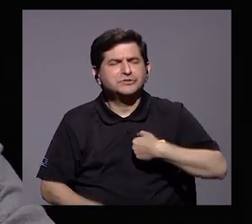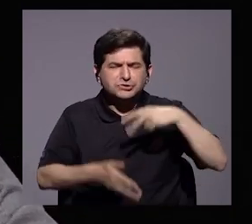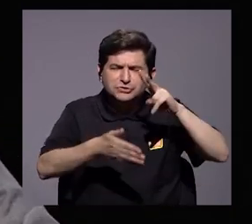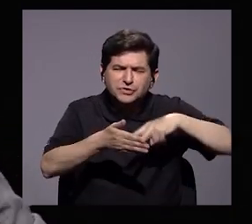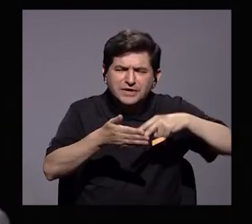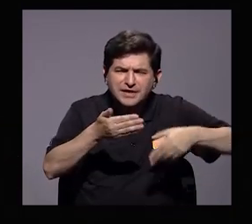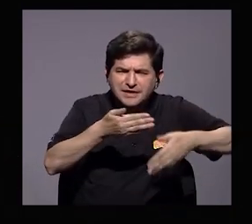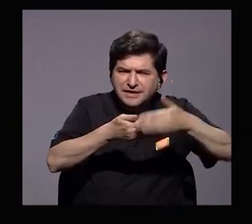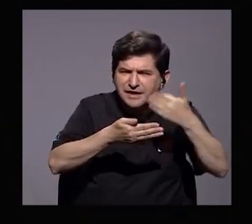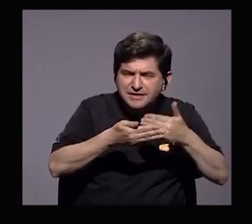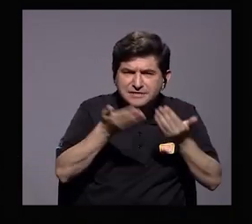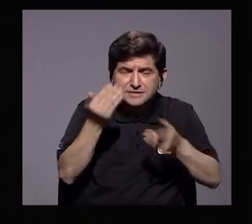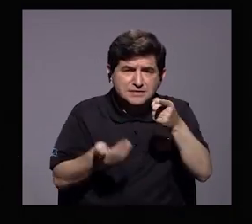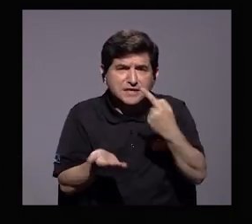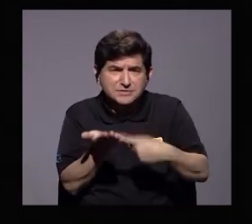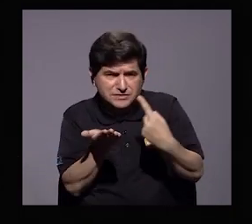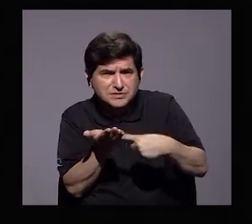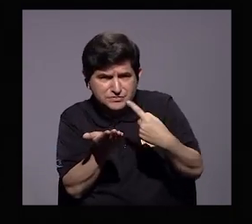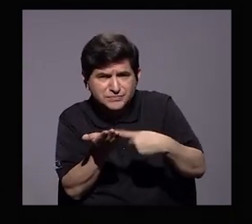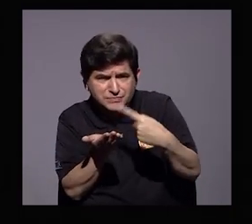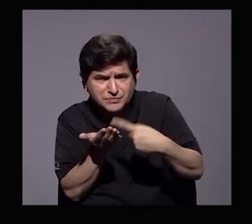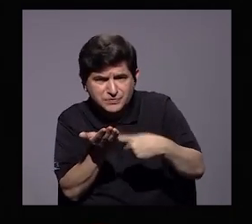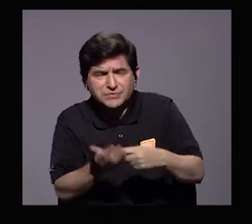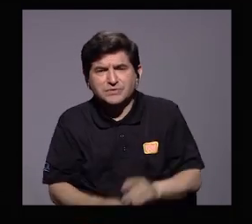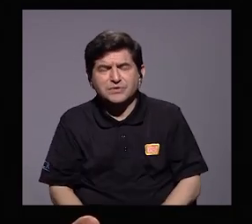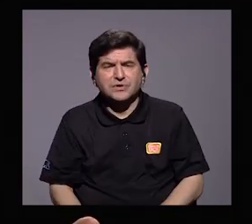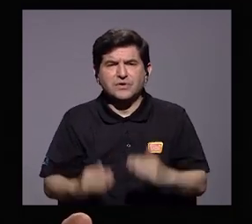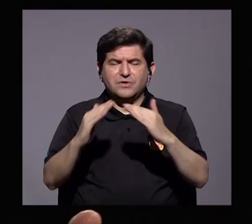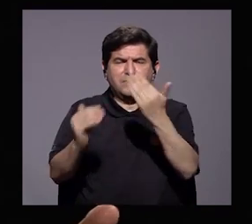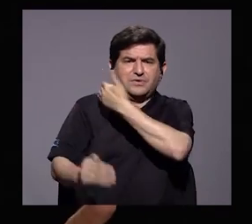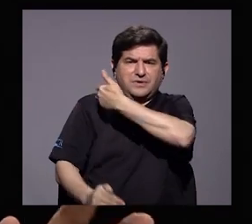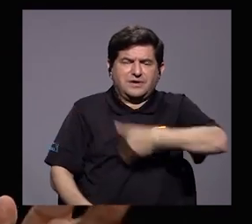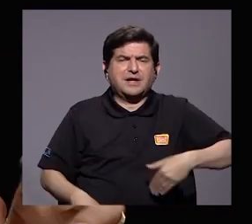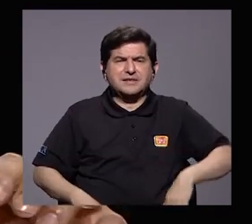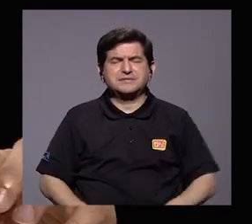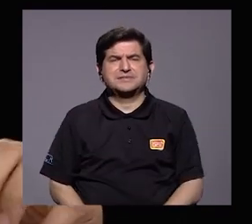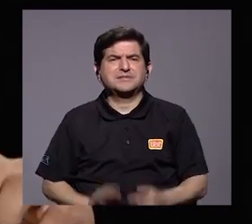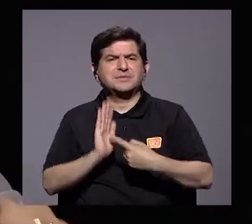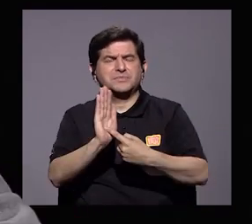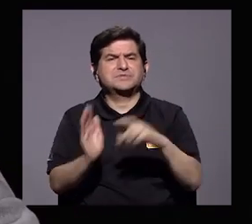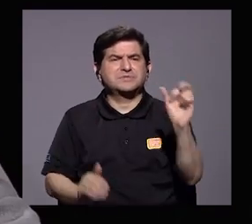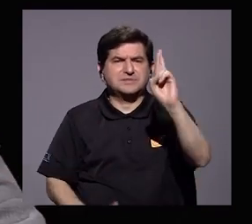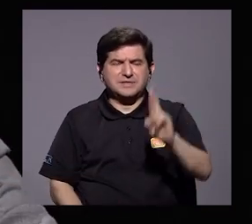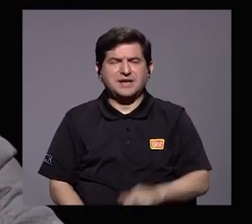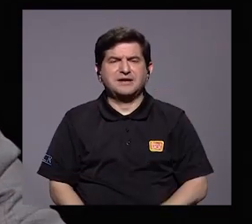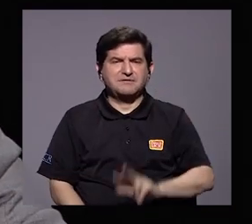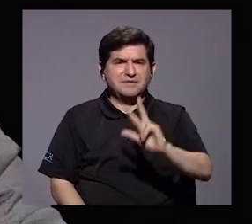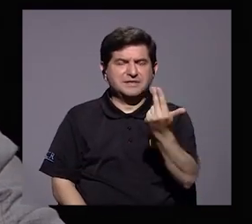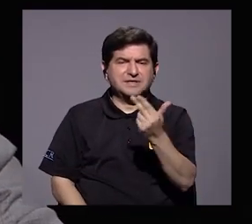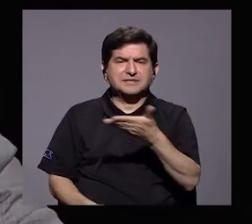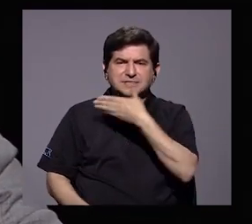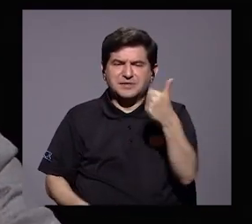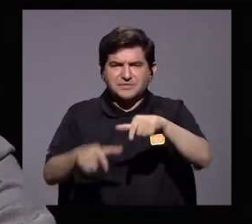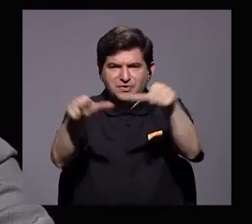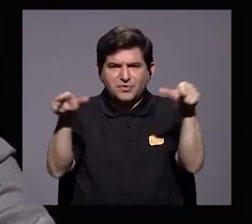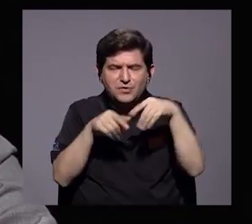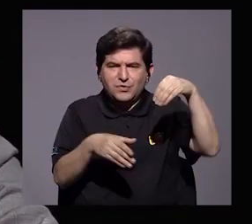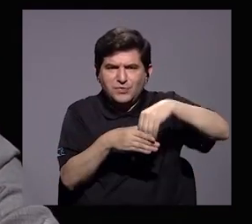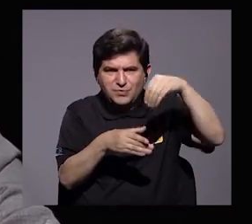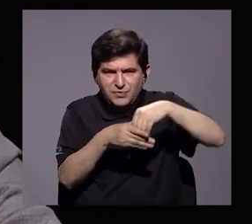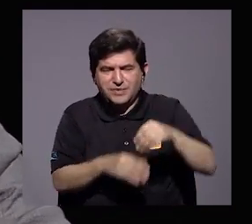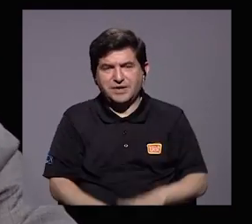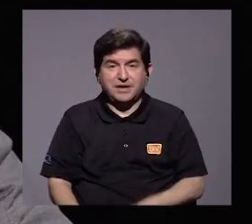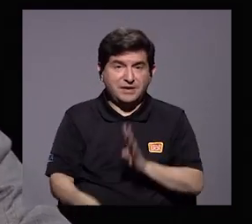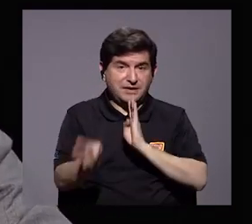inclusive creo que esto tuve una discusión cuando casa presidencial vendía costa rica como el tercer mejor destino de inversión ahora